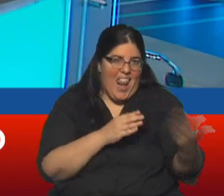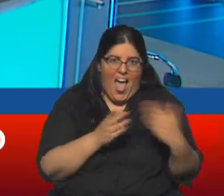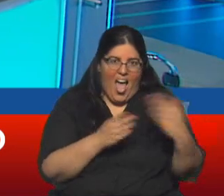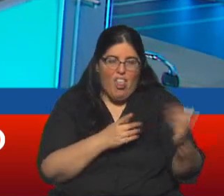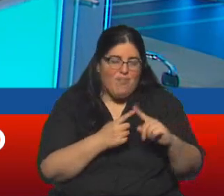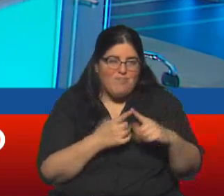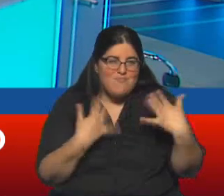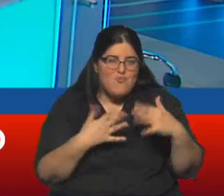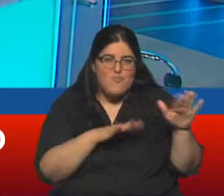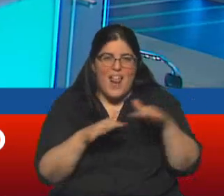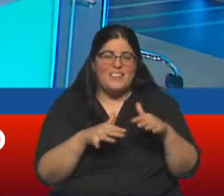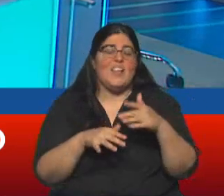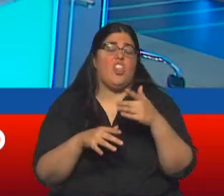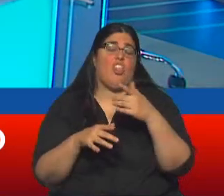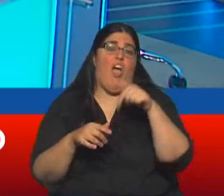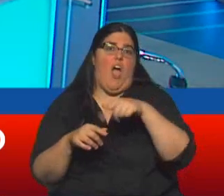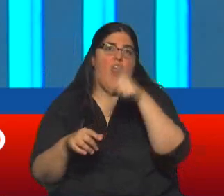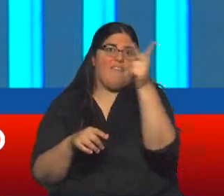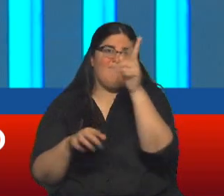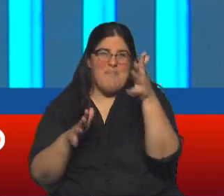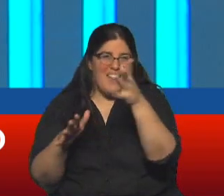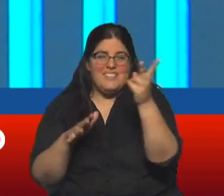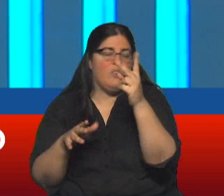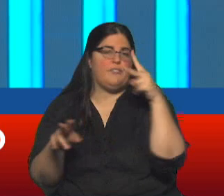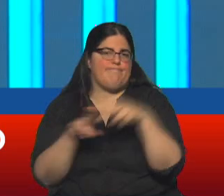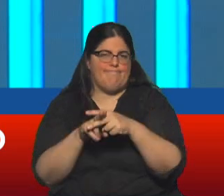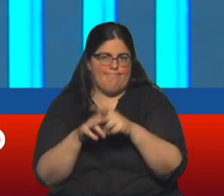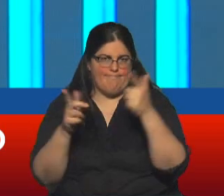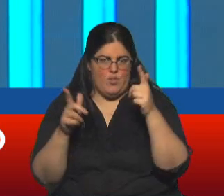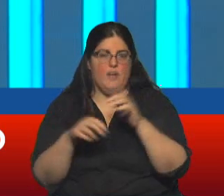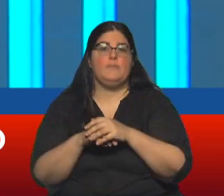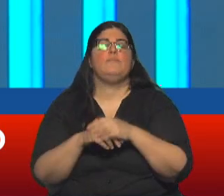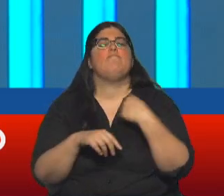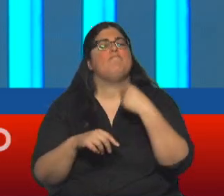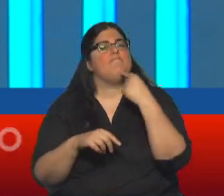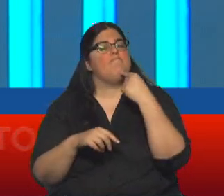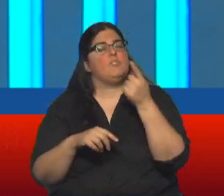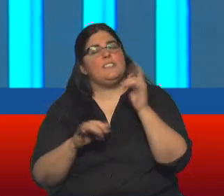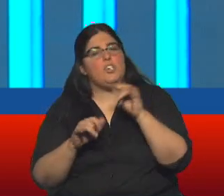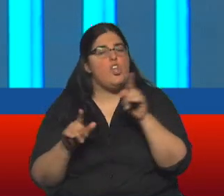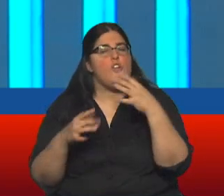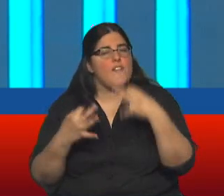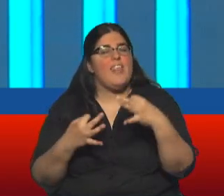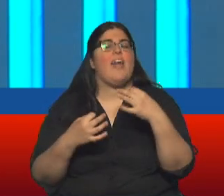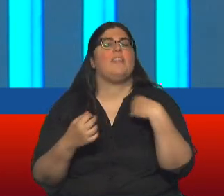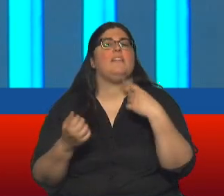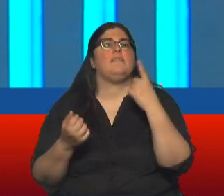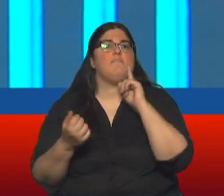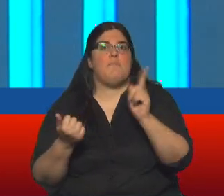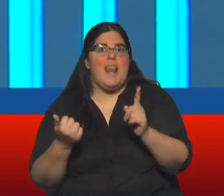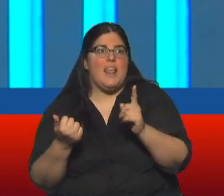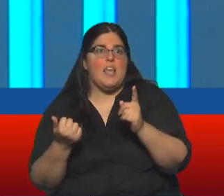tienen mucho en común. Ignacio lo mencionaba, pero se teme, no sé si es correcto el peligro, si es concreto, digamos, pero se teme una